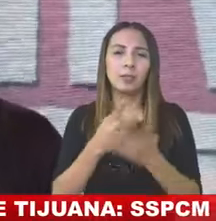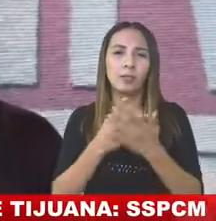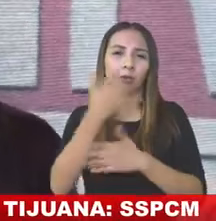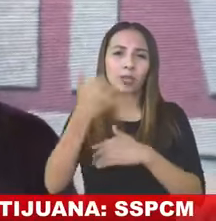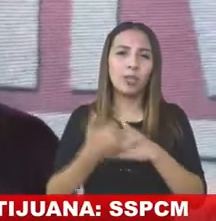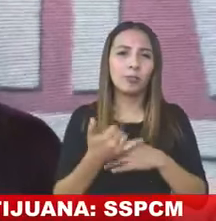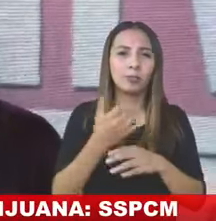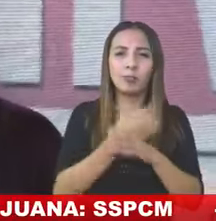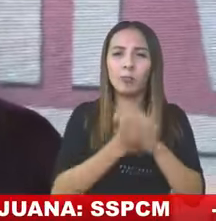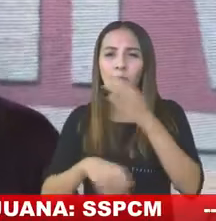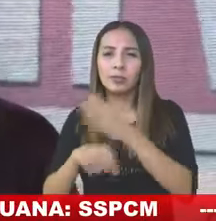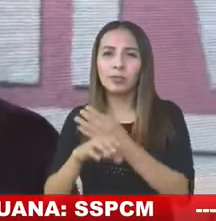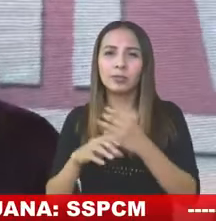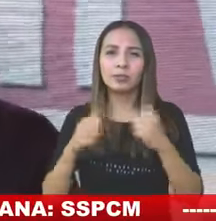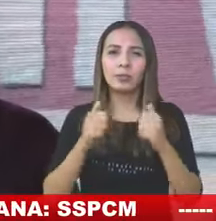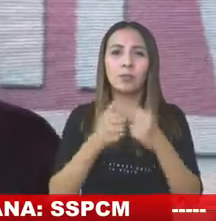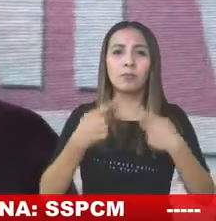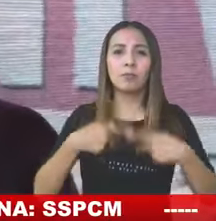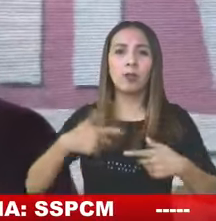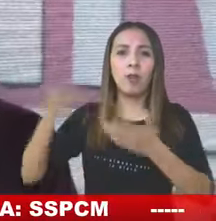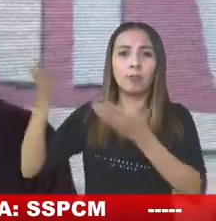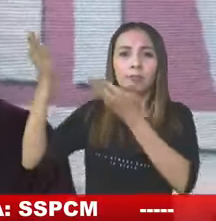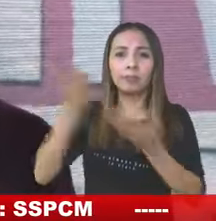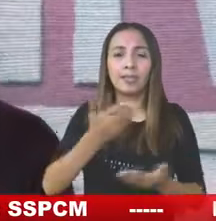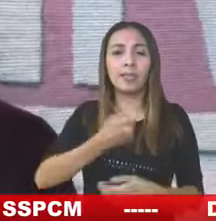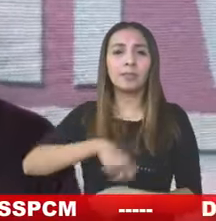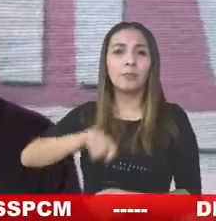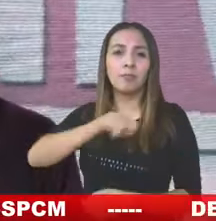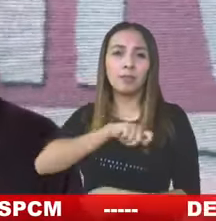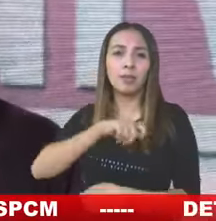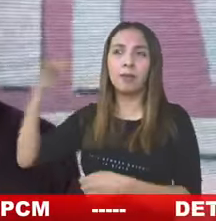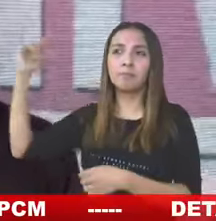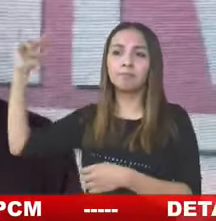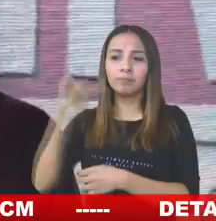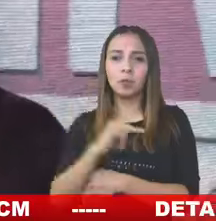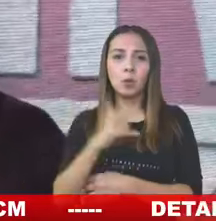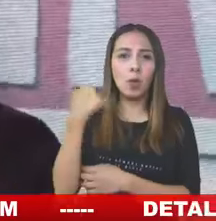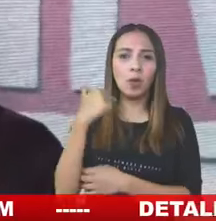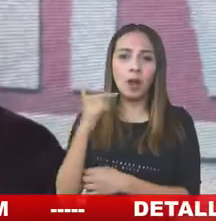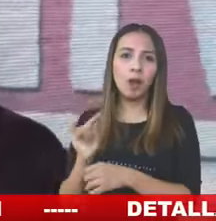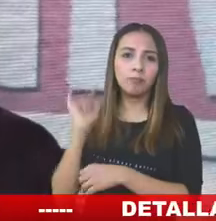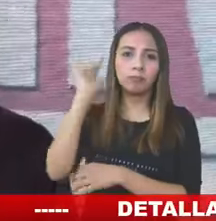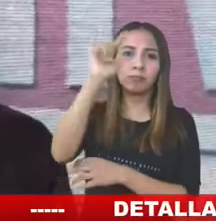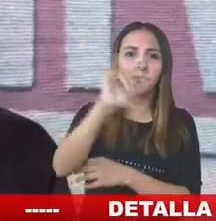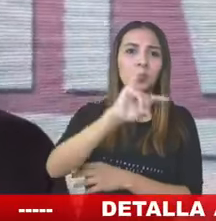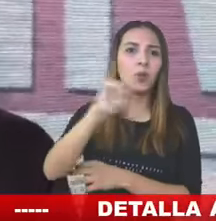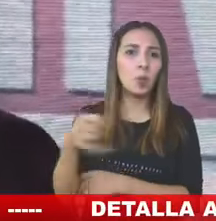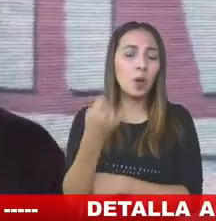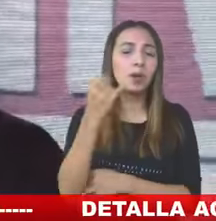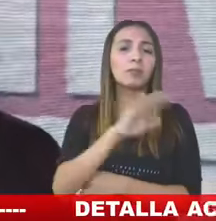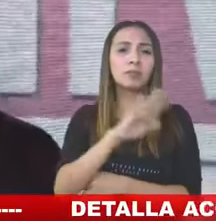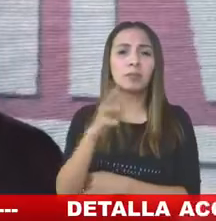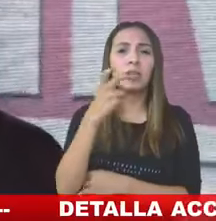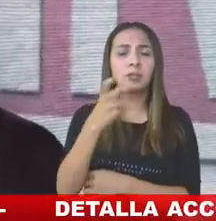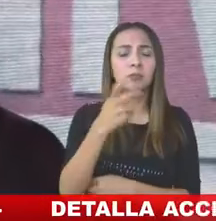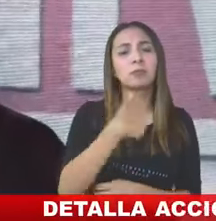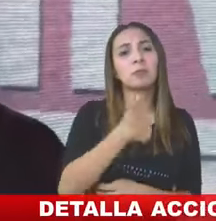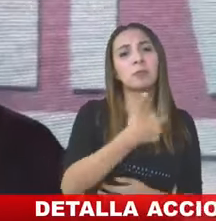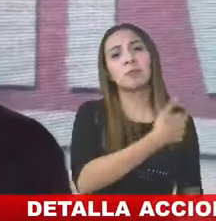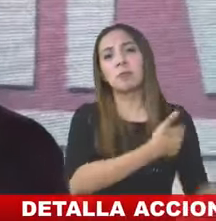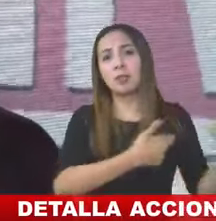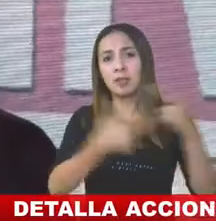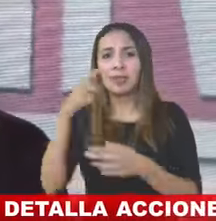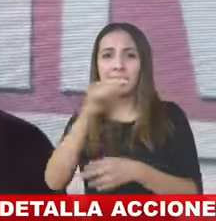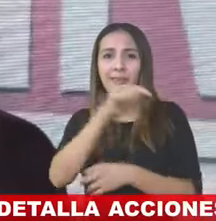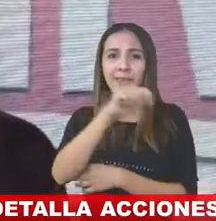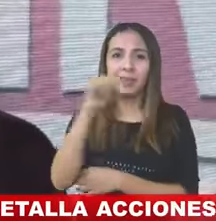unos visores que vienen de España, que hicieron escala en Guadalajara y llegaron a Tijuana. Al momento de regresar hacia Tecate para darles